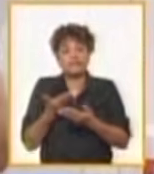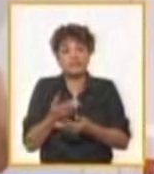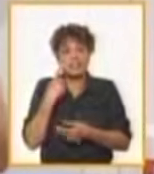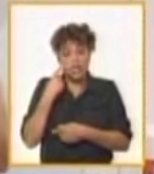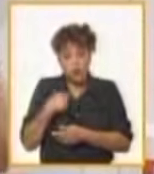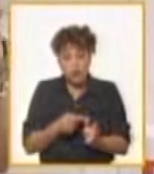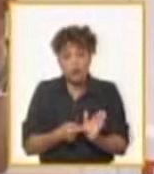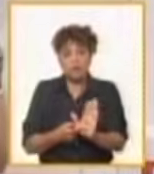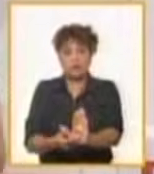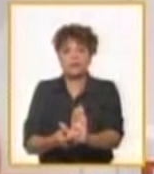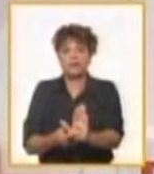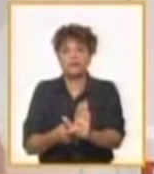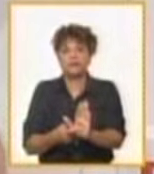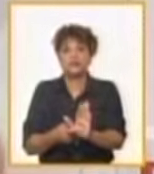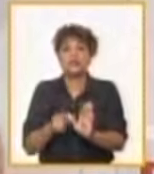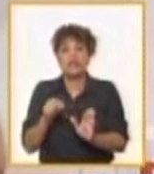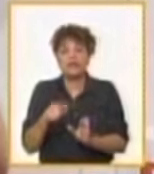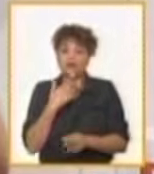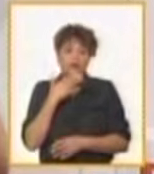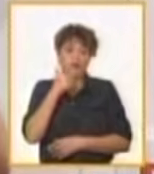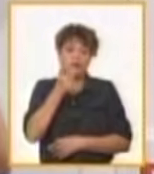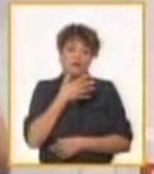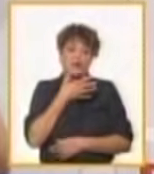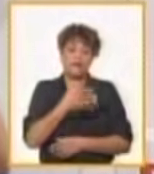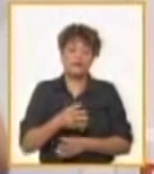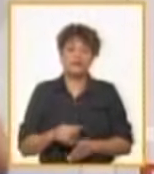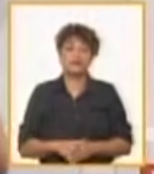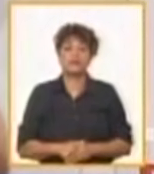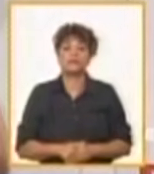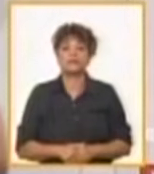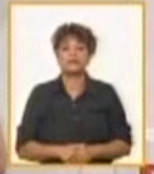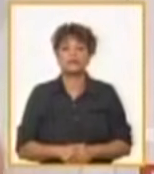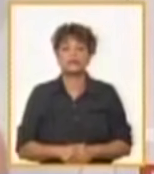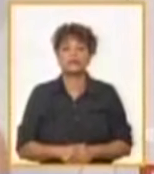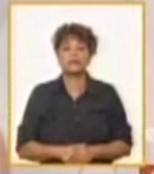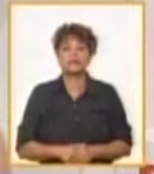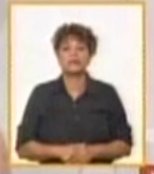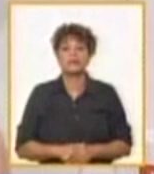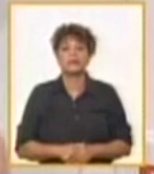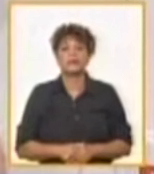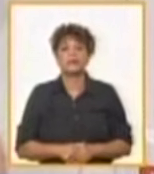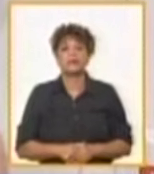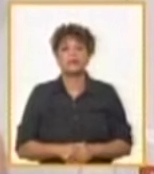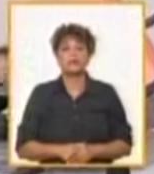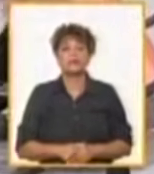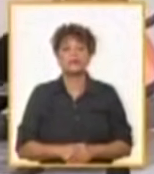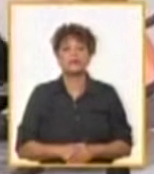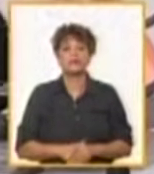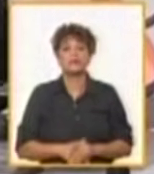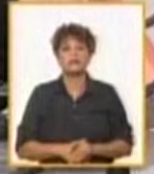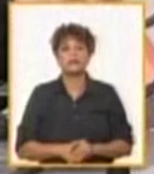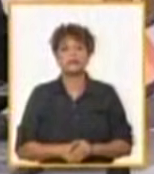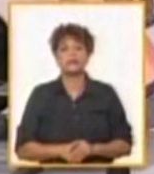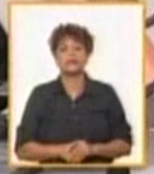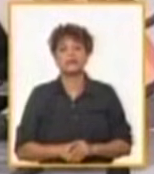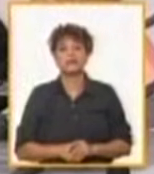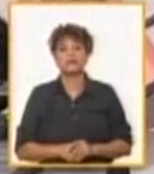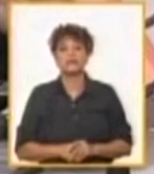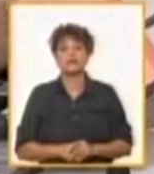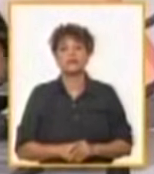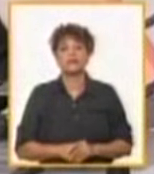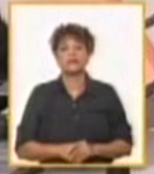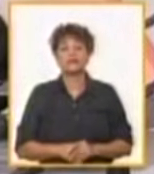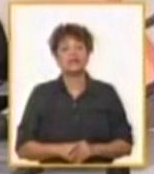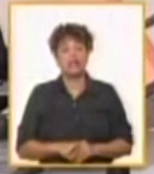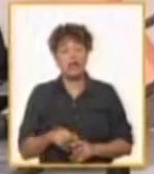Y eso para mí es uno de los grandes méritos, y eso él siempre lo tuvo clarísimo. Pues una revolución genuinamente popular tenía que mirar también